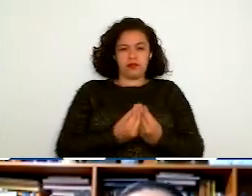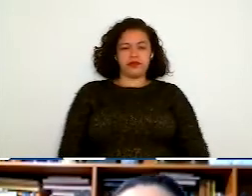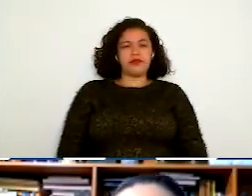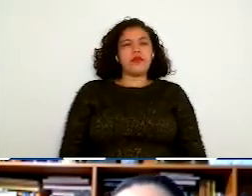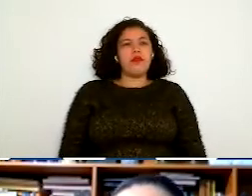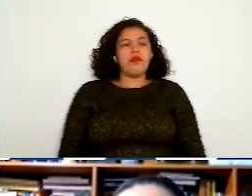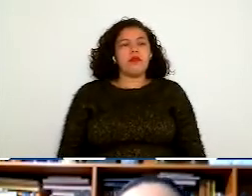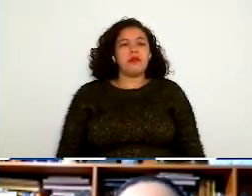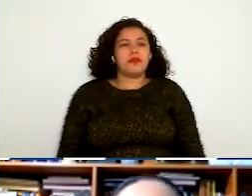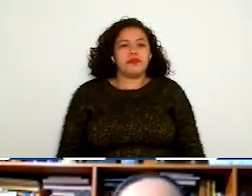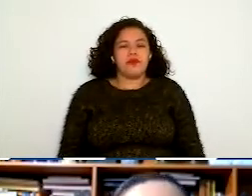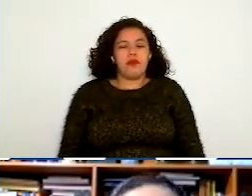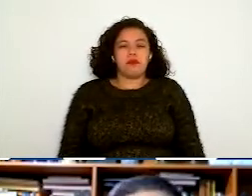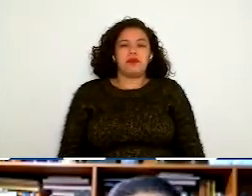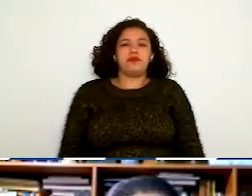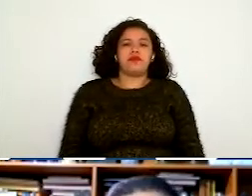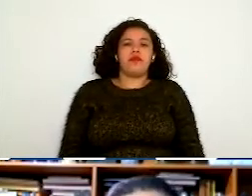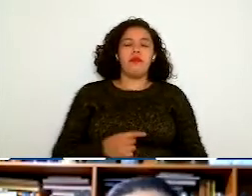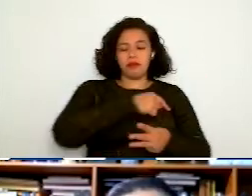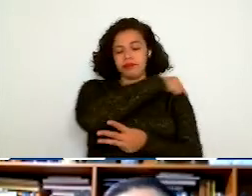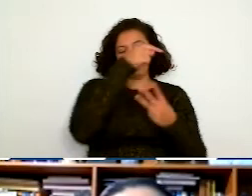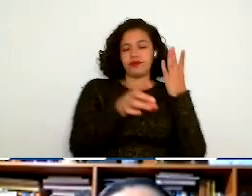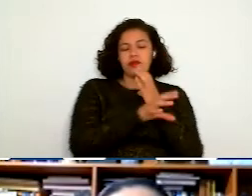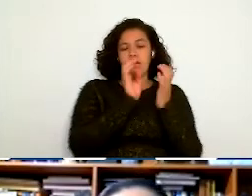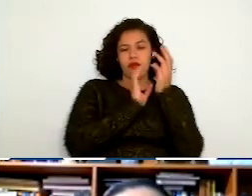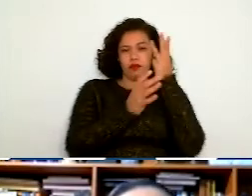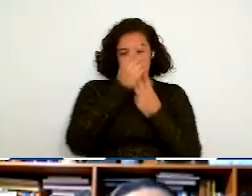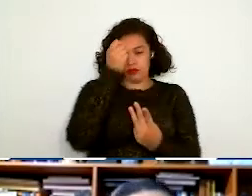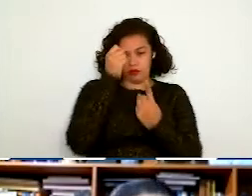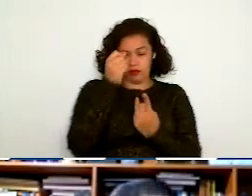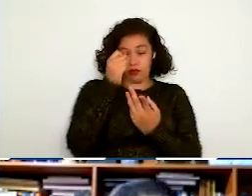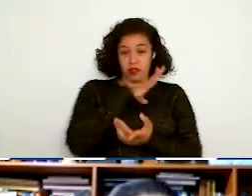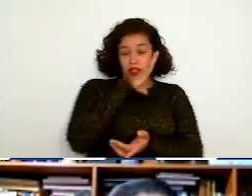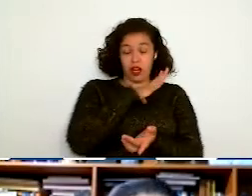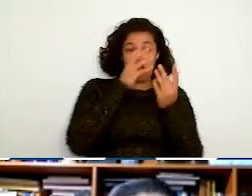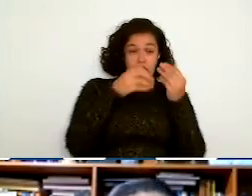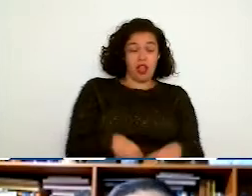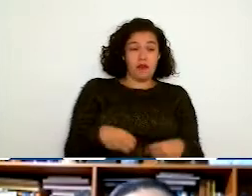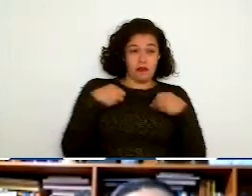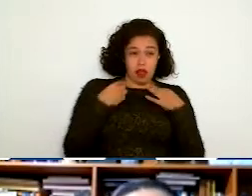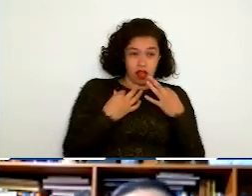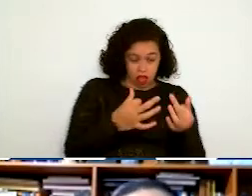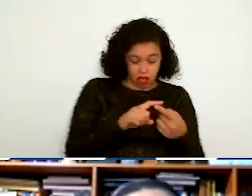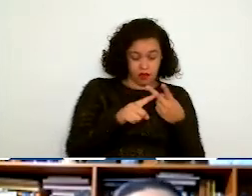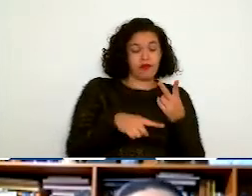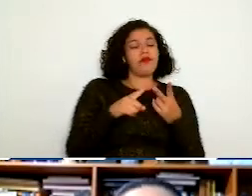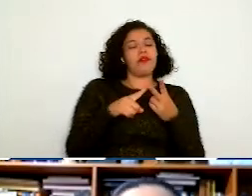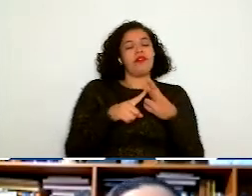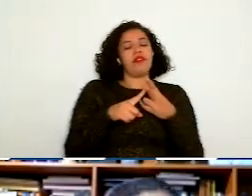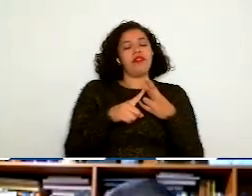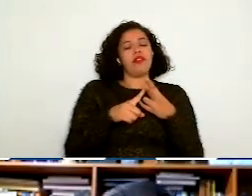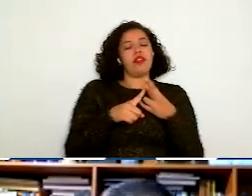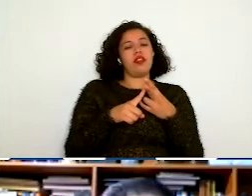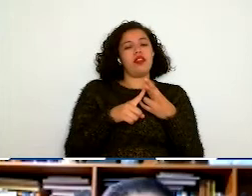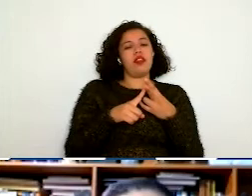aquella calidad que incorpora tres vertientes. La primera vertiente es la calidad de vida, la segunda vertiente es la